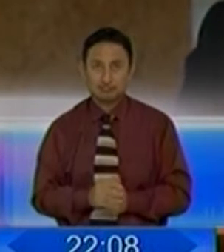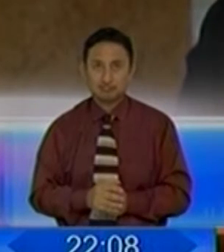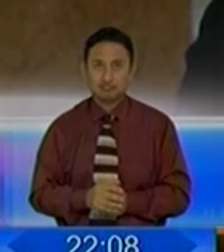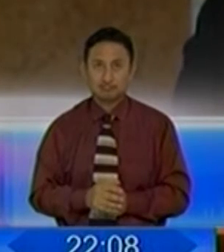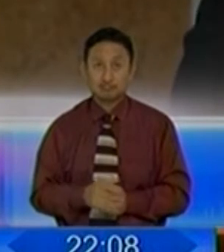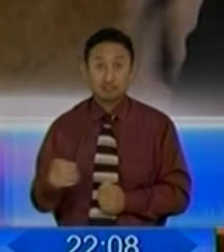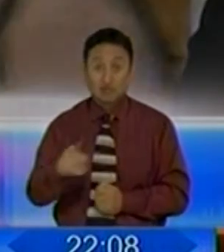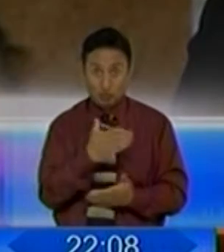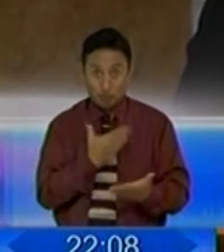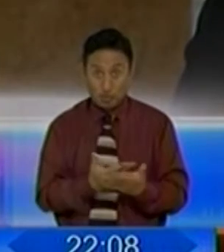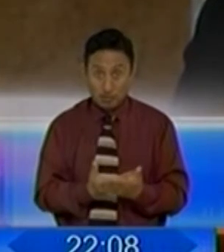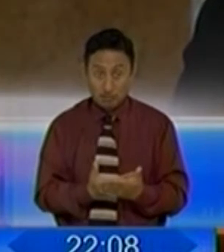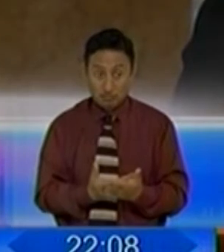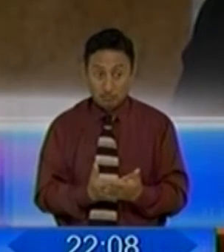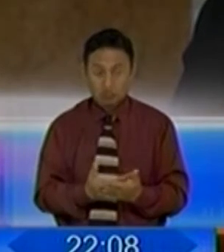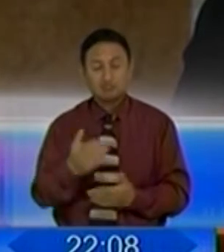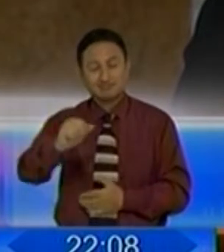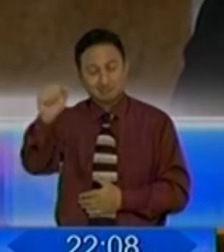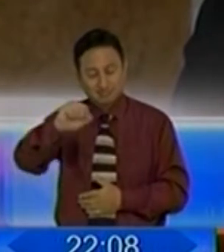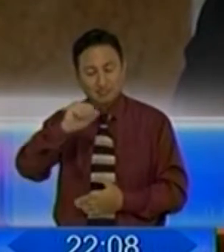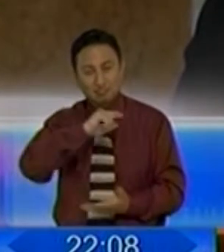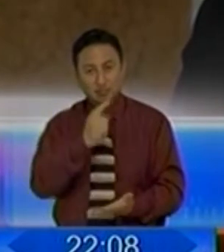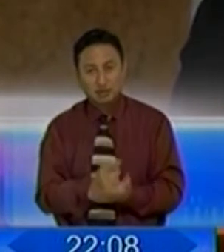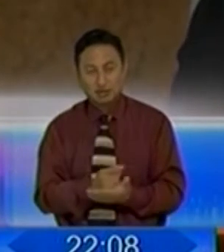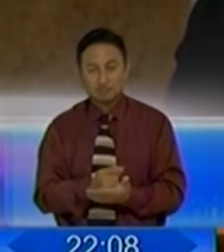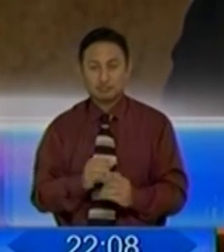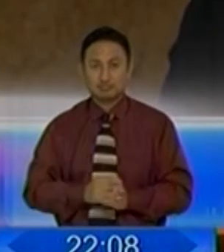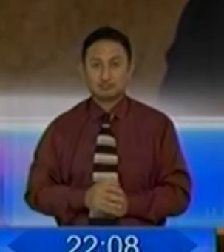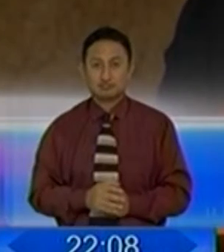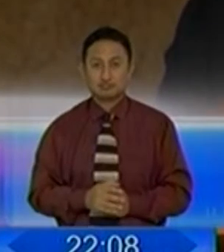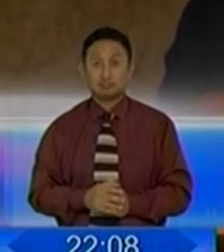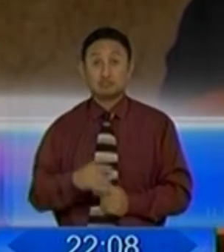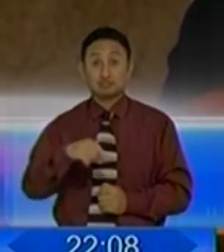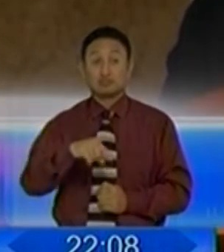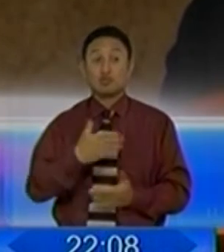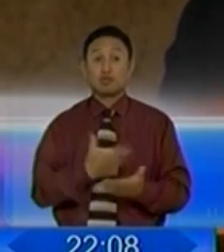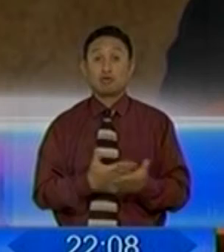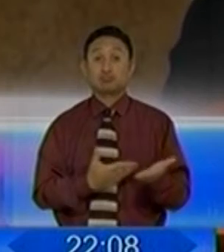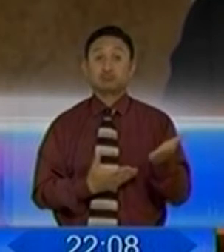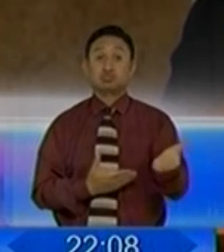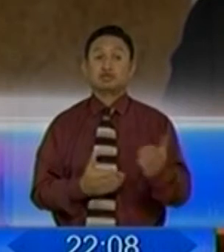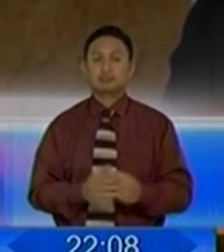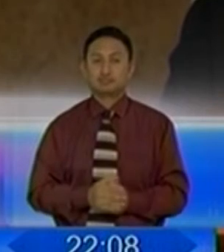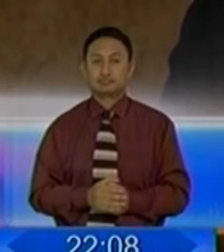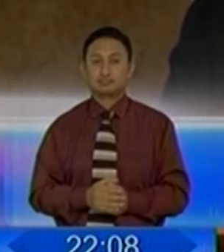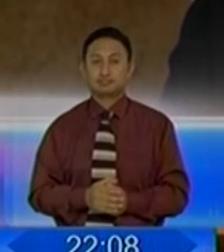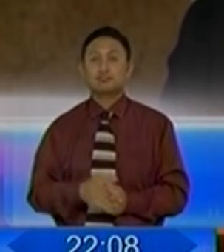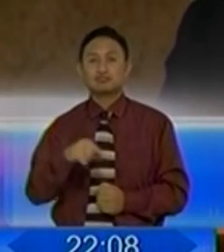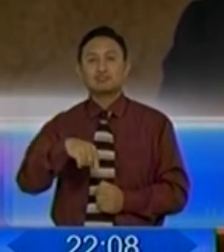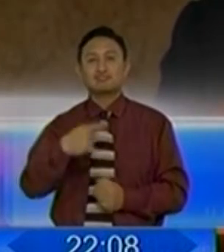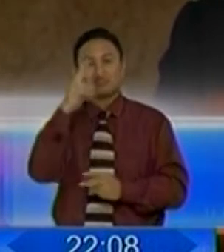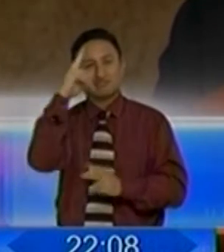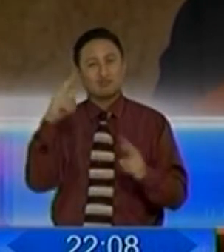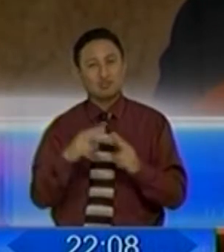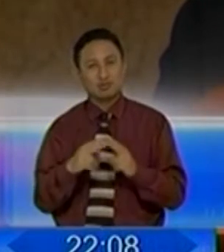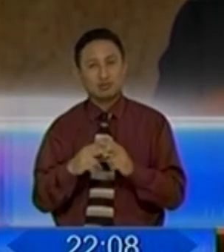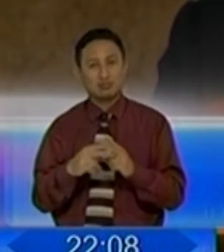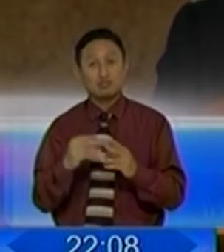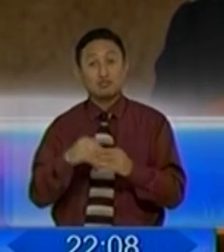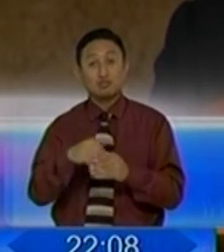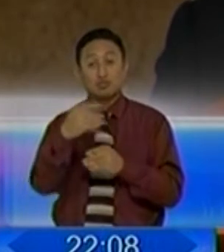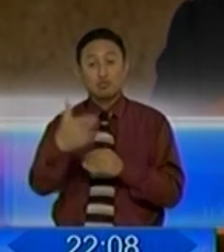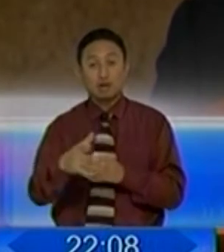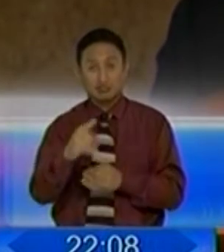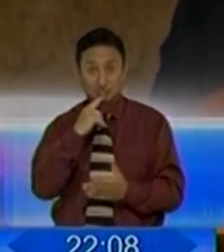como prueba? Sin lugar a duda va a pesar eso como prueba. Es un reconocimiento externo de